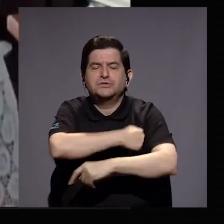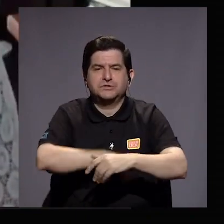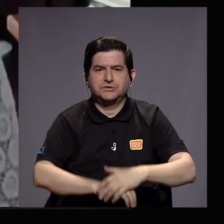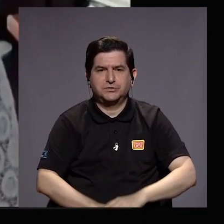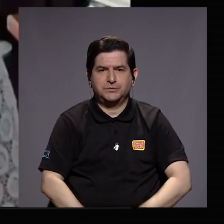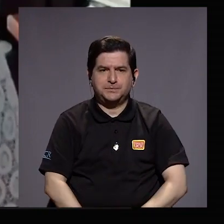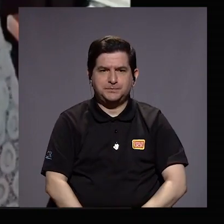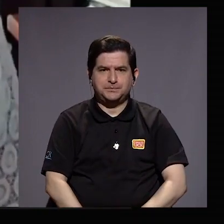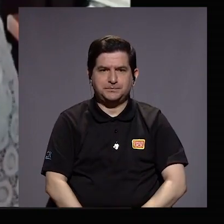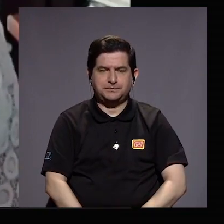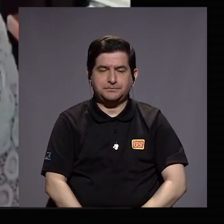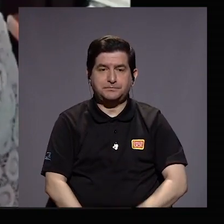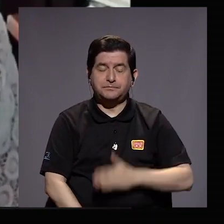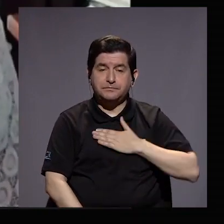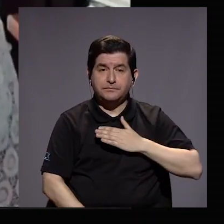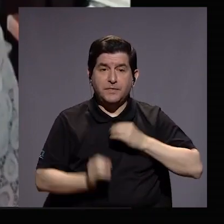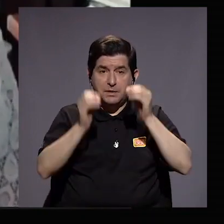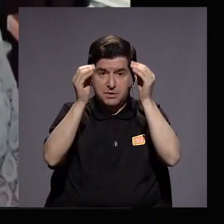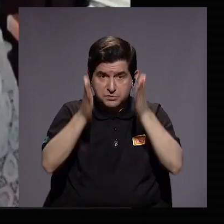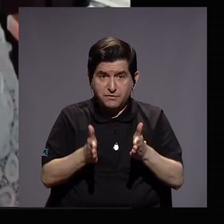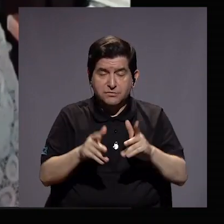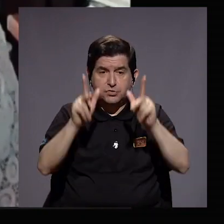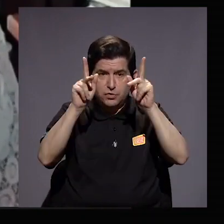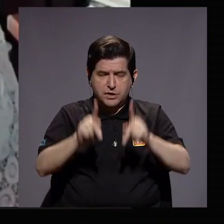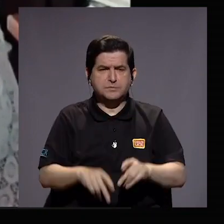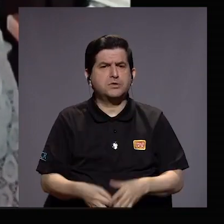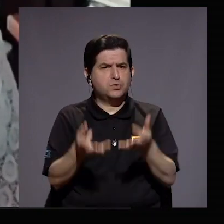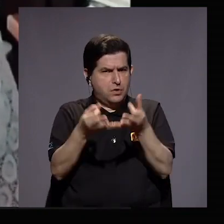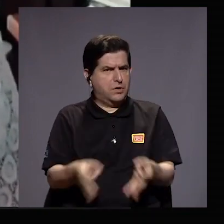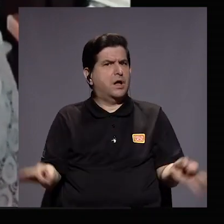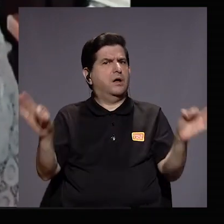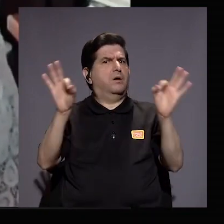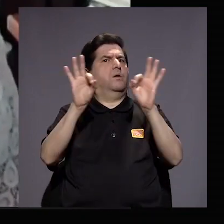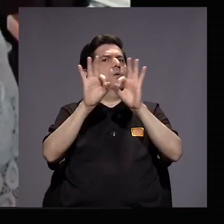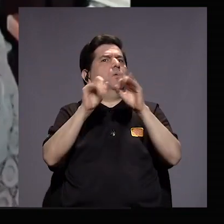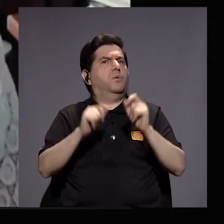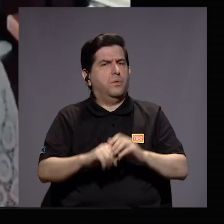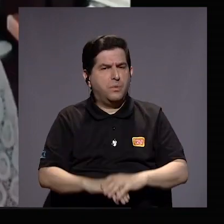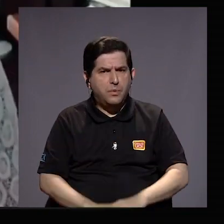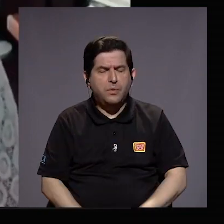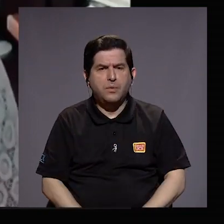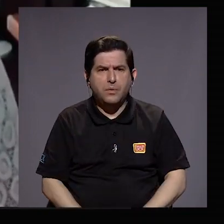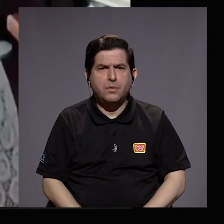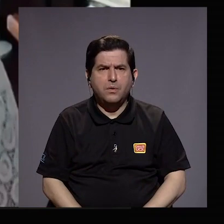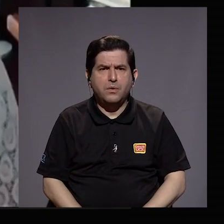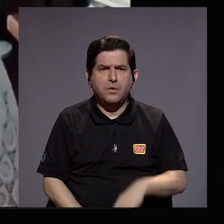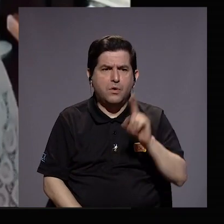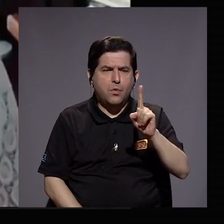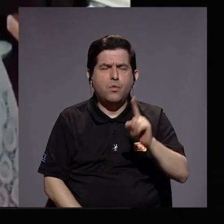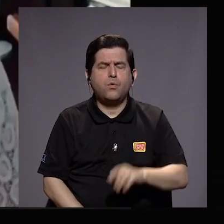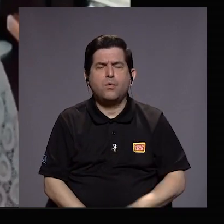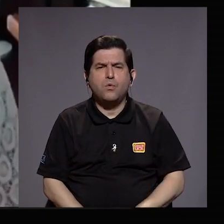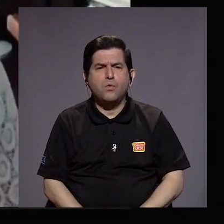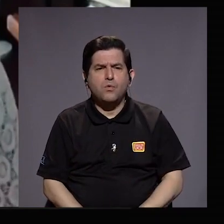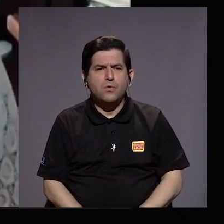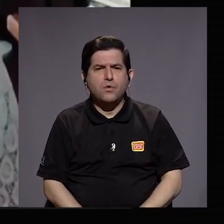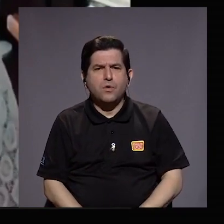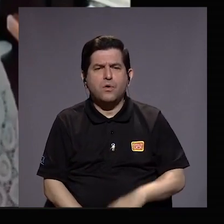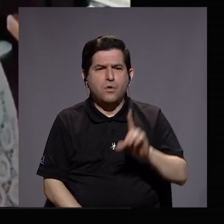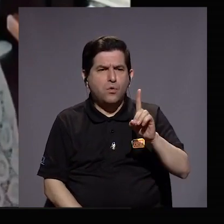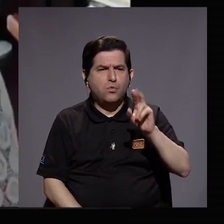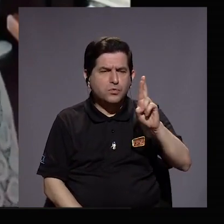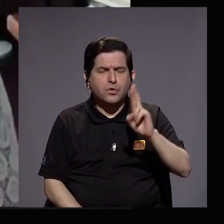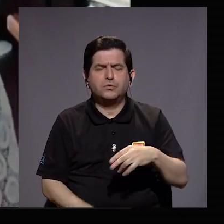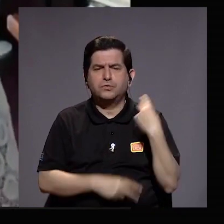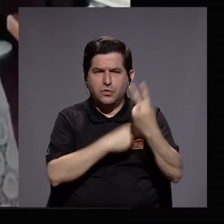proceso penal. Y mis profesores fueron personas muy renombradas. Claudia Olmedo, el doctor Jorge